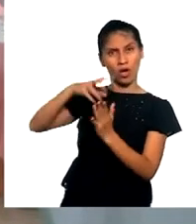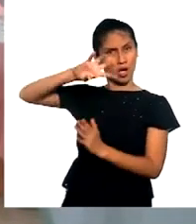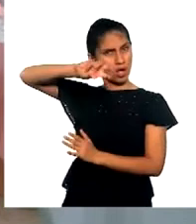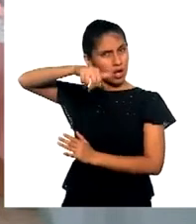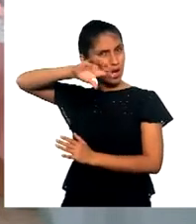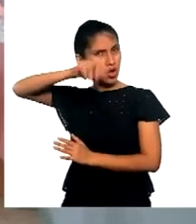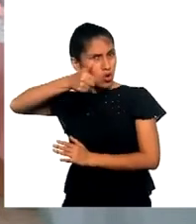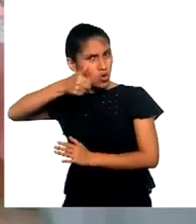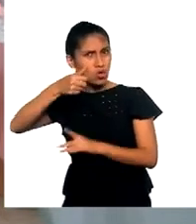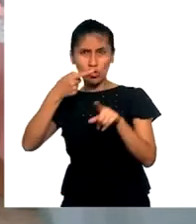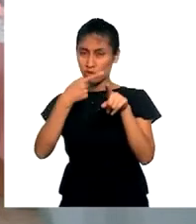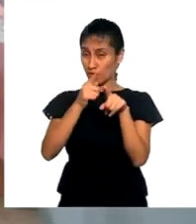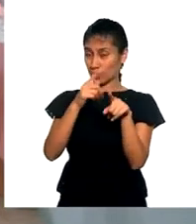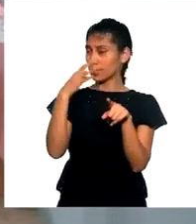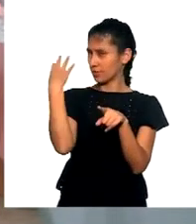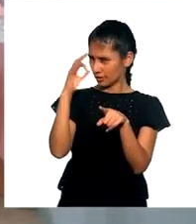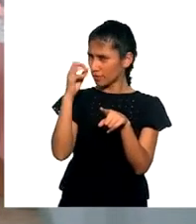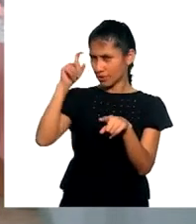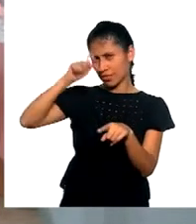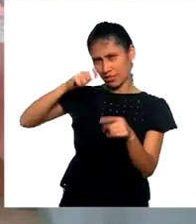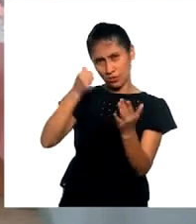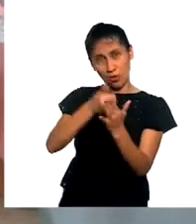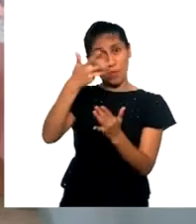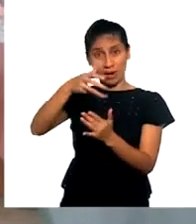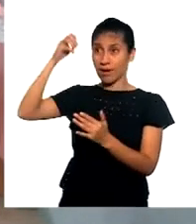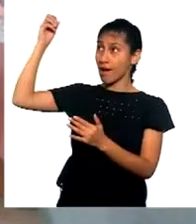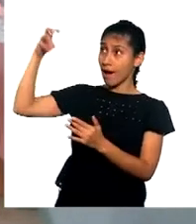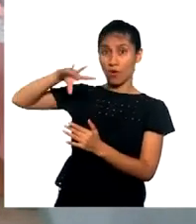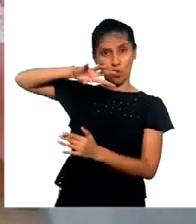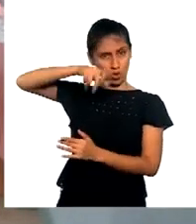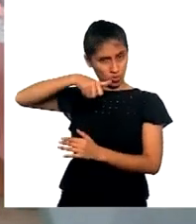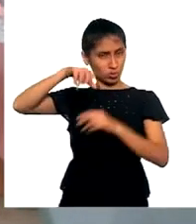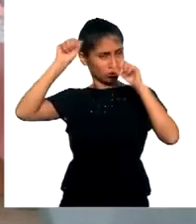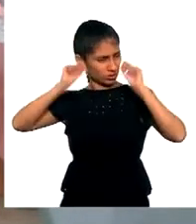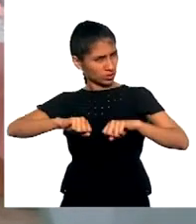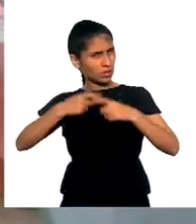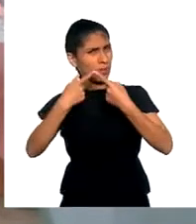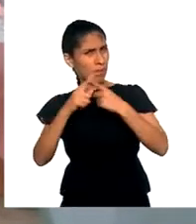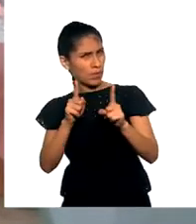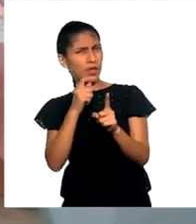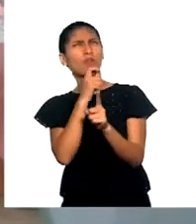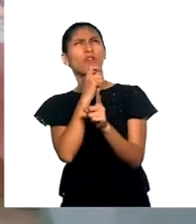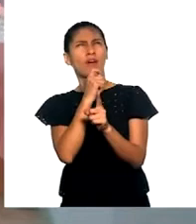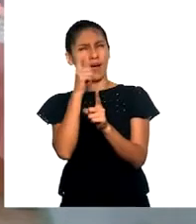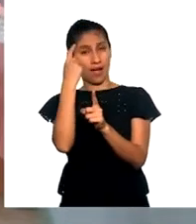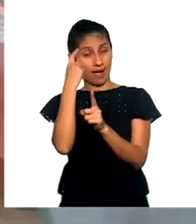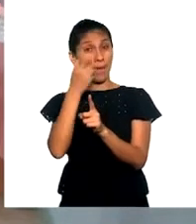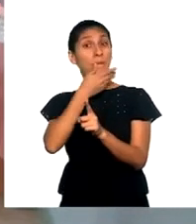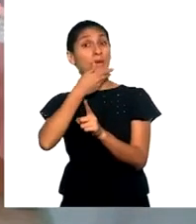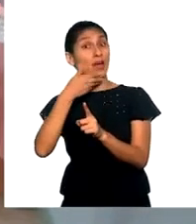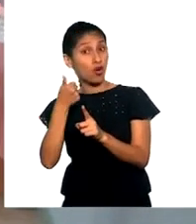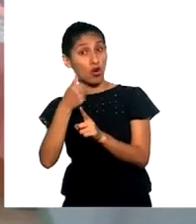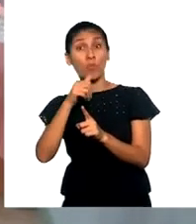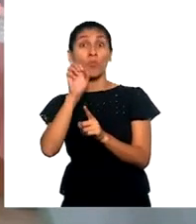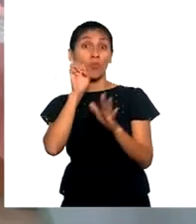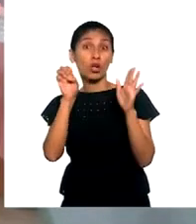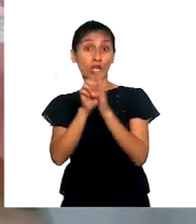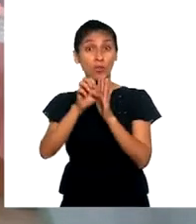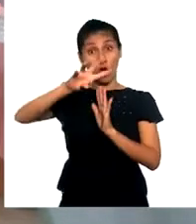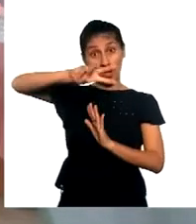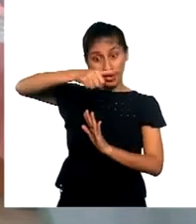no podría dejar de considerar y podemos cerrar bien los caños para evitar pérdidas de agua